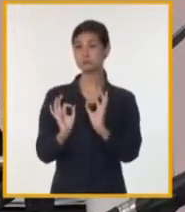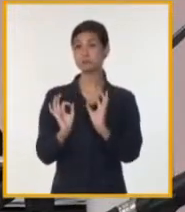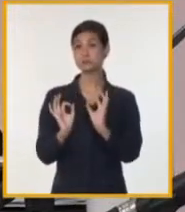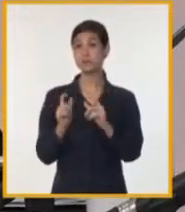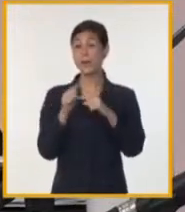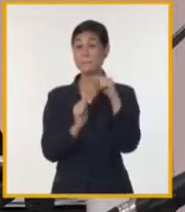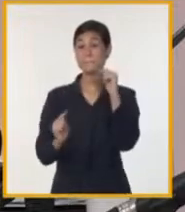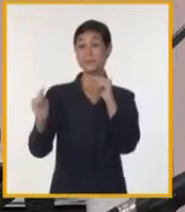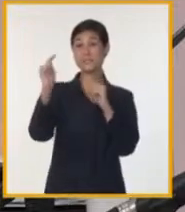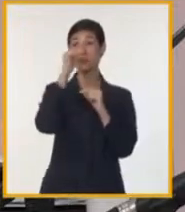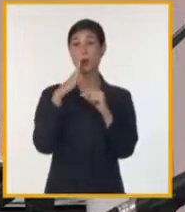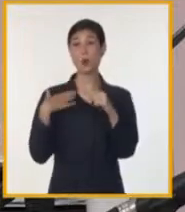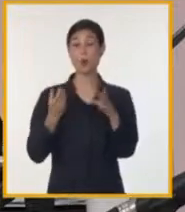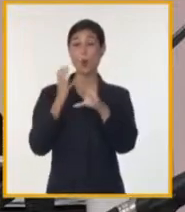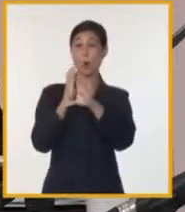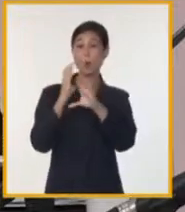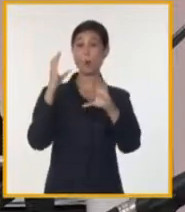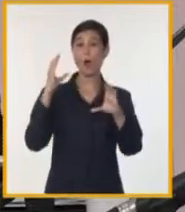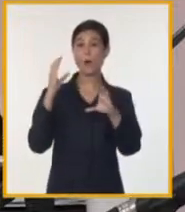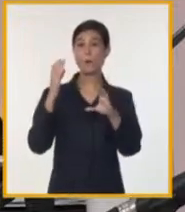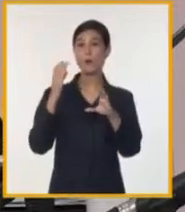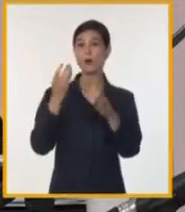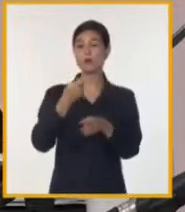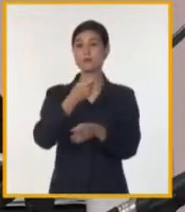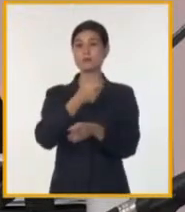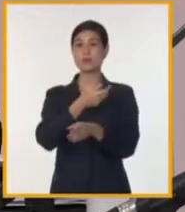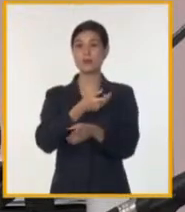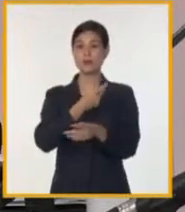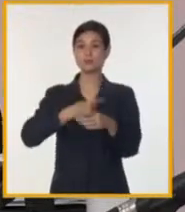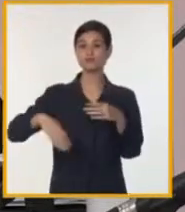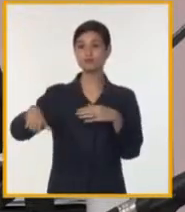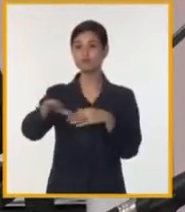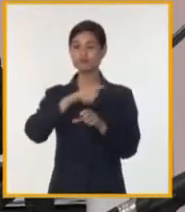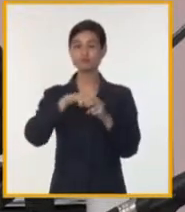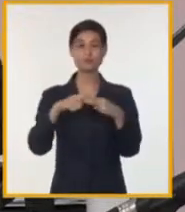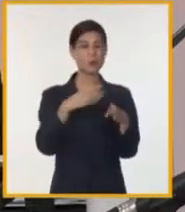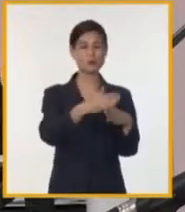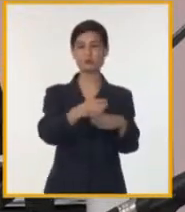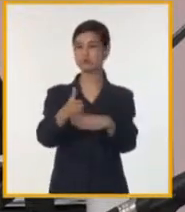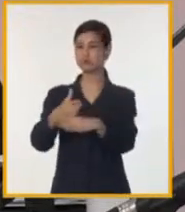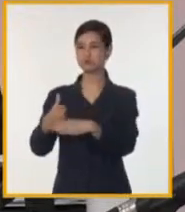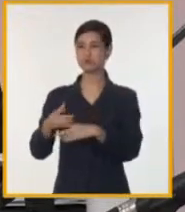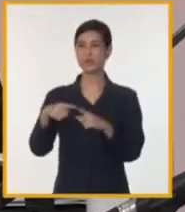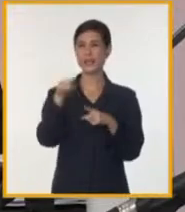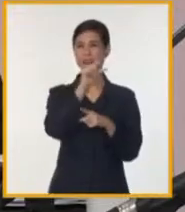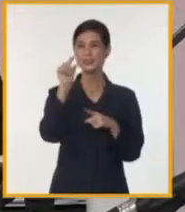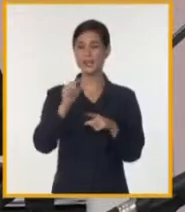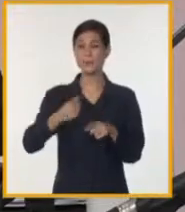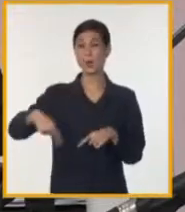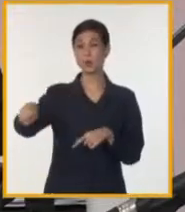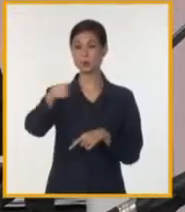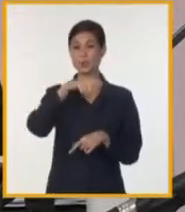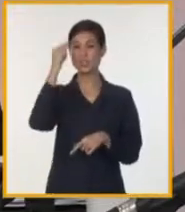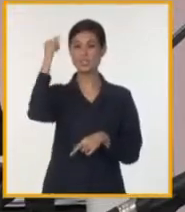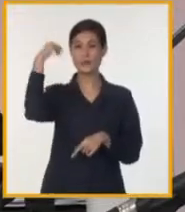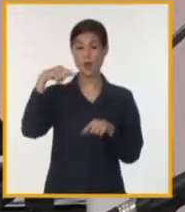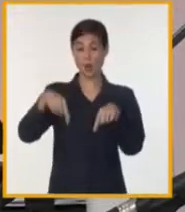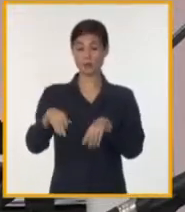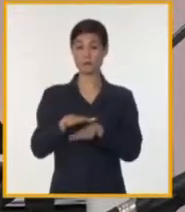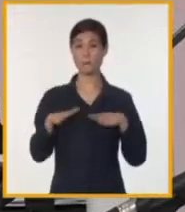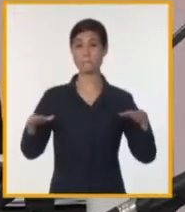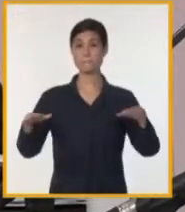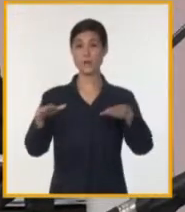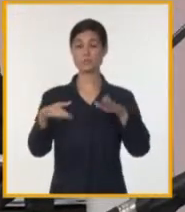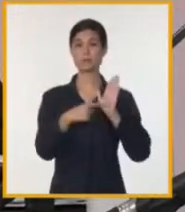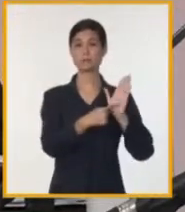los ómnibus escolares, los ómnibus nacionales, la hemodiálisis y otras muchas cosas de las que ustedes podrán enterarse hoy acá en nuestro